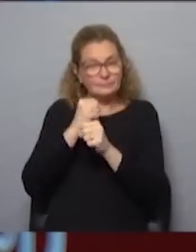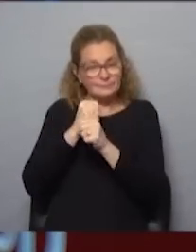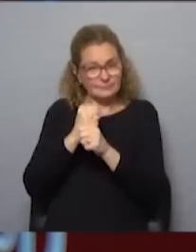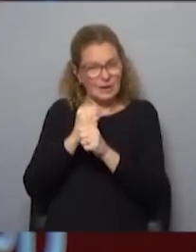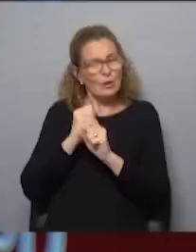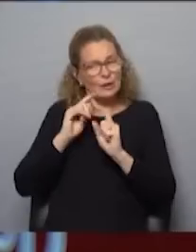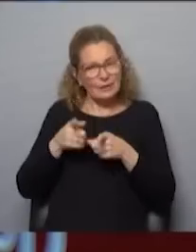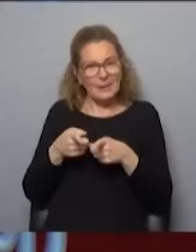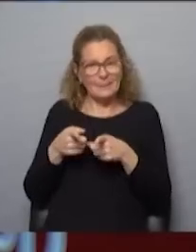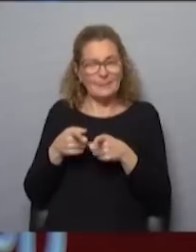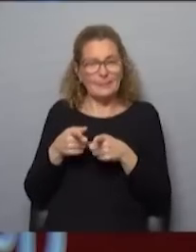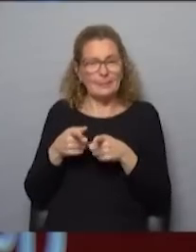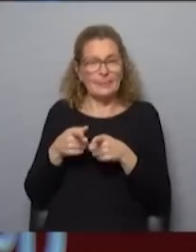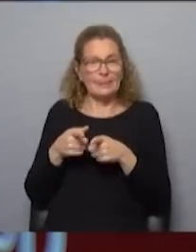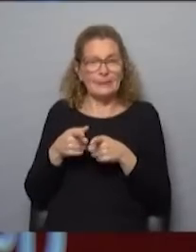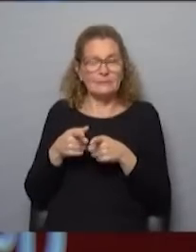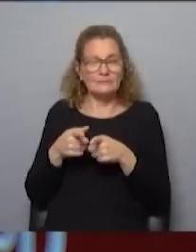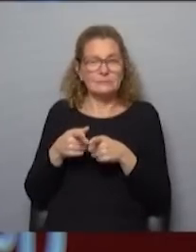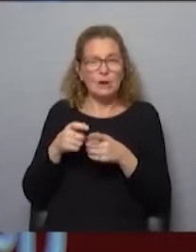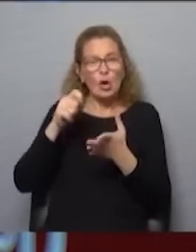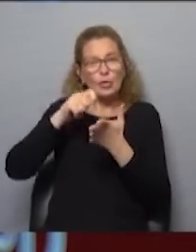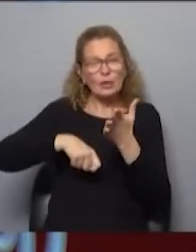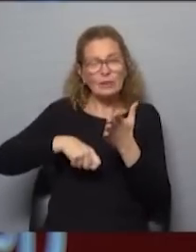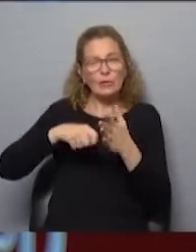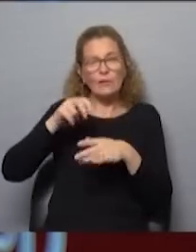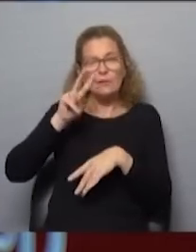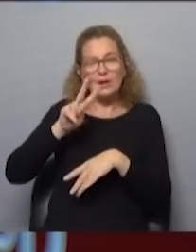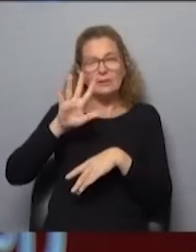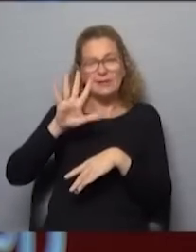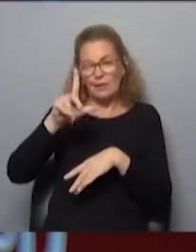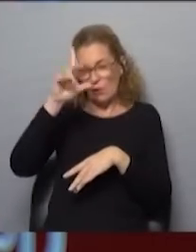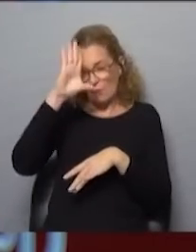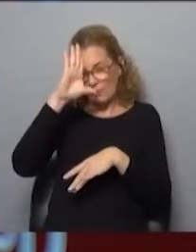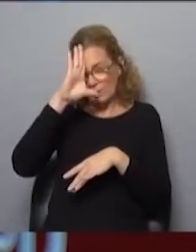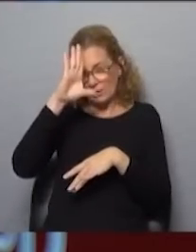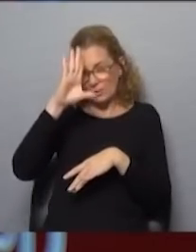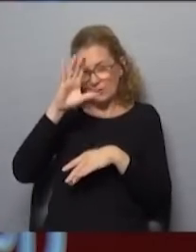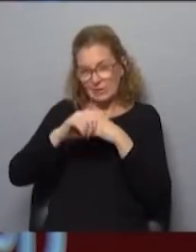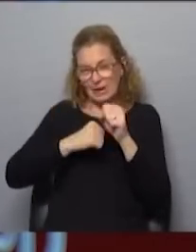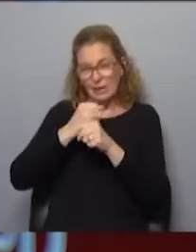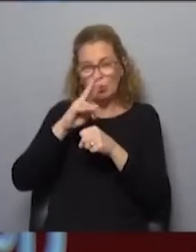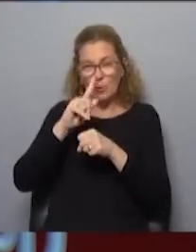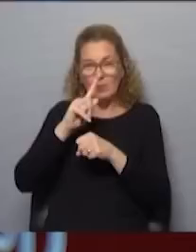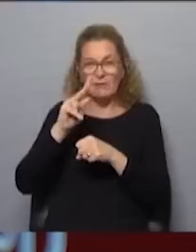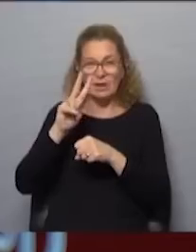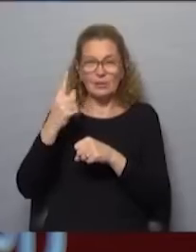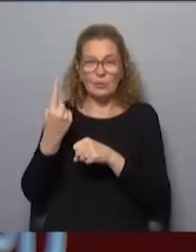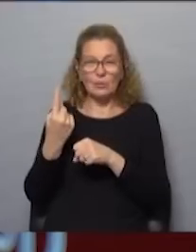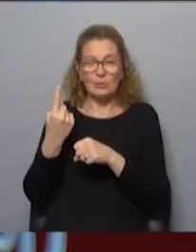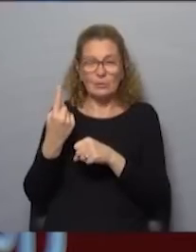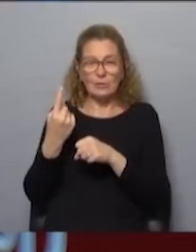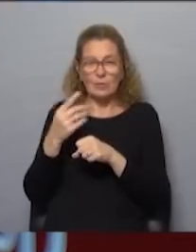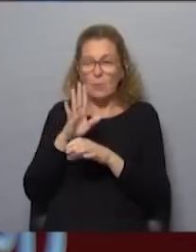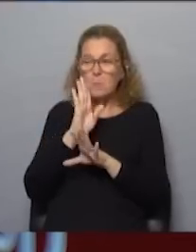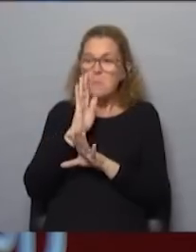trabajadores el contrato de 25 de febrero de 2021 hace caso omiso